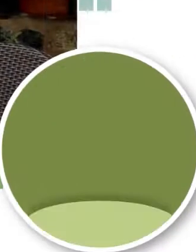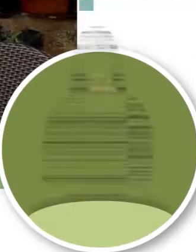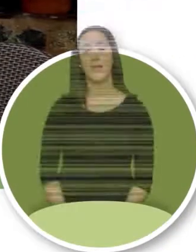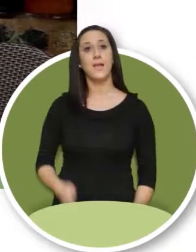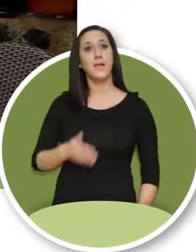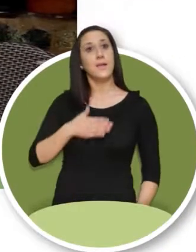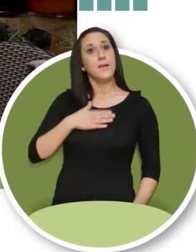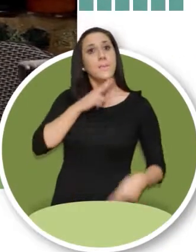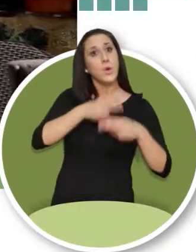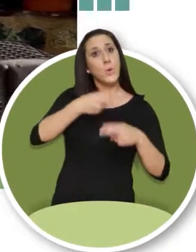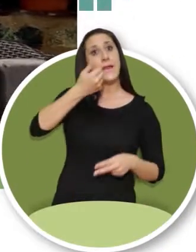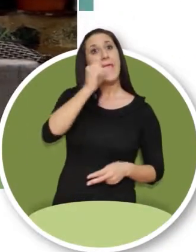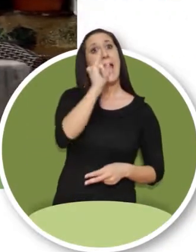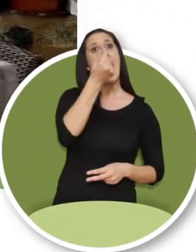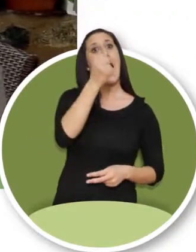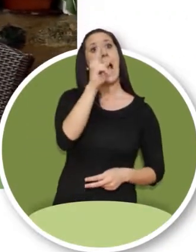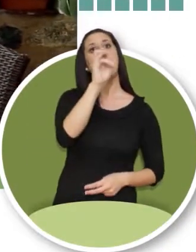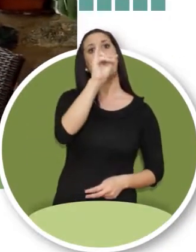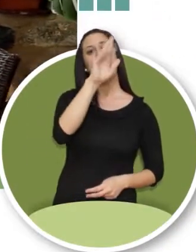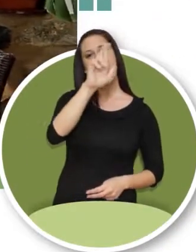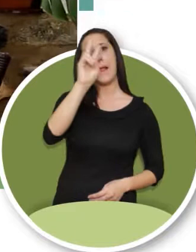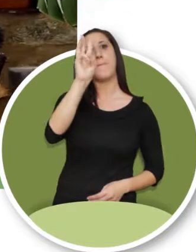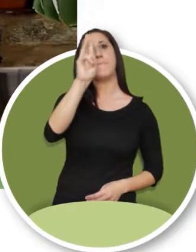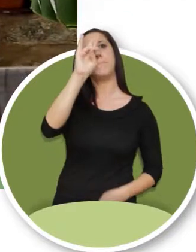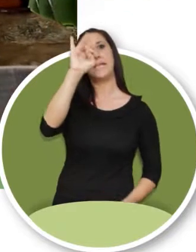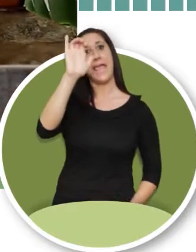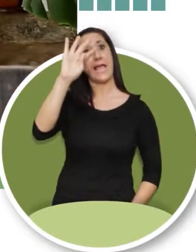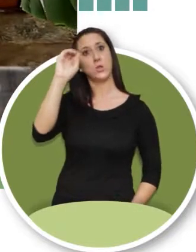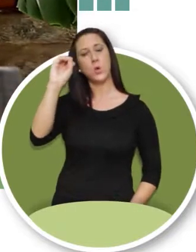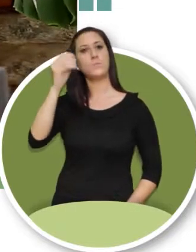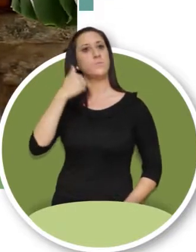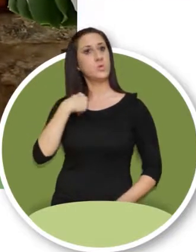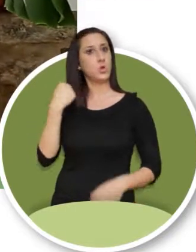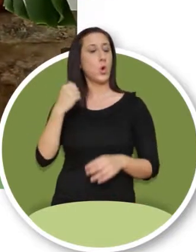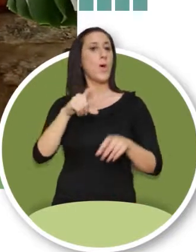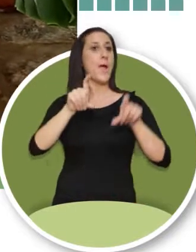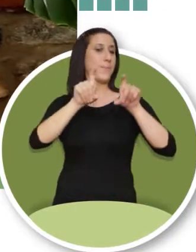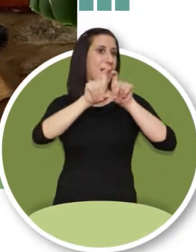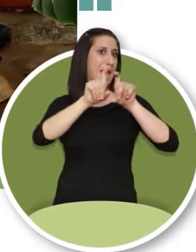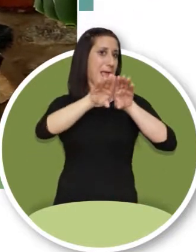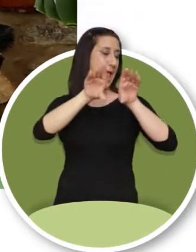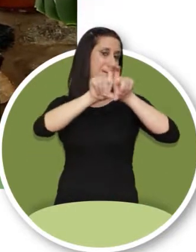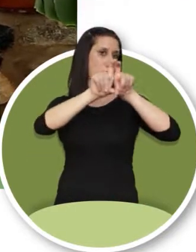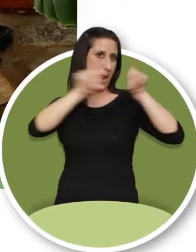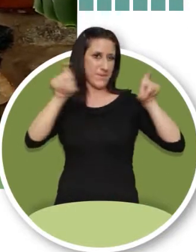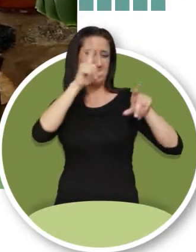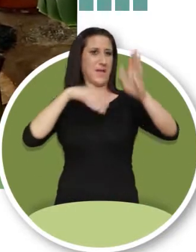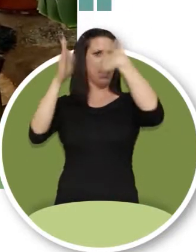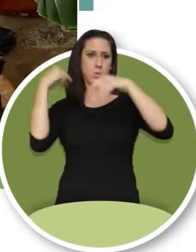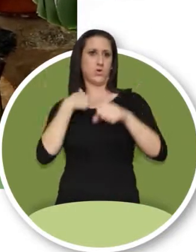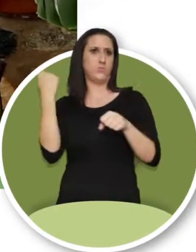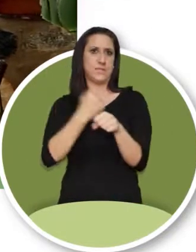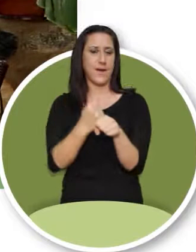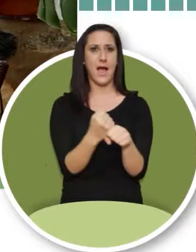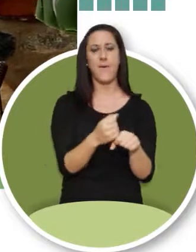Bueno, mi nombre es Javier Prieto. Yo me dedicaba al mundo empresarial, a la vieja usanza, a la